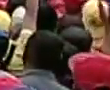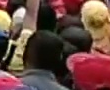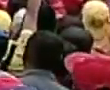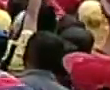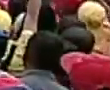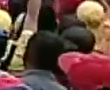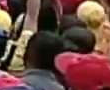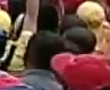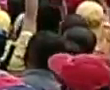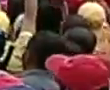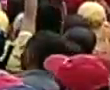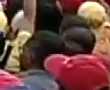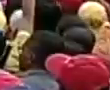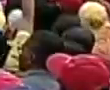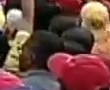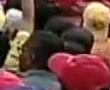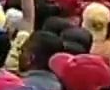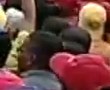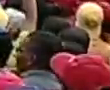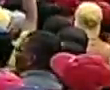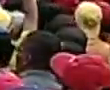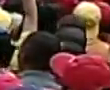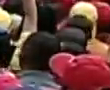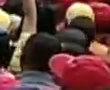sin censura.